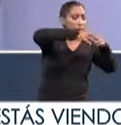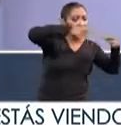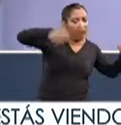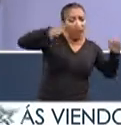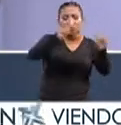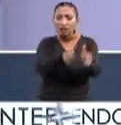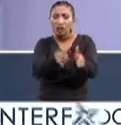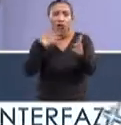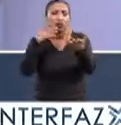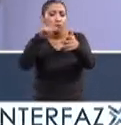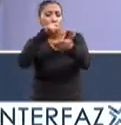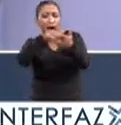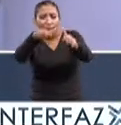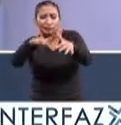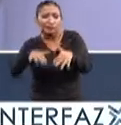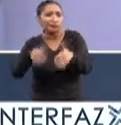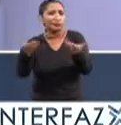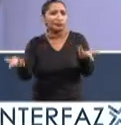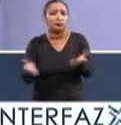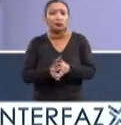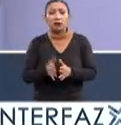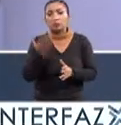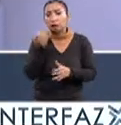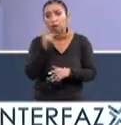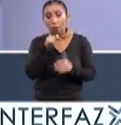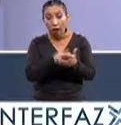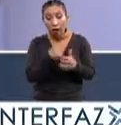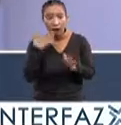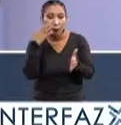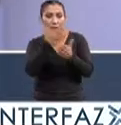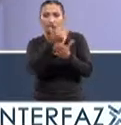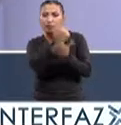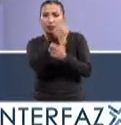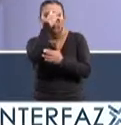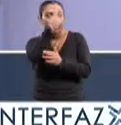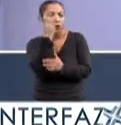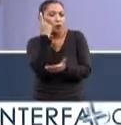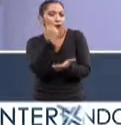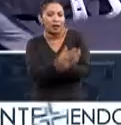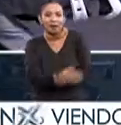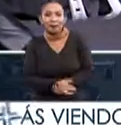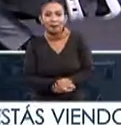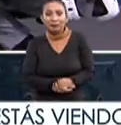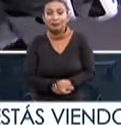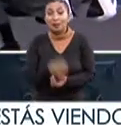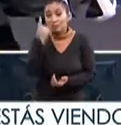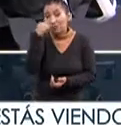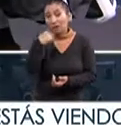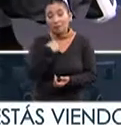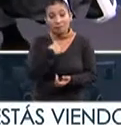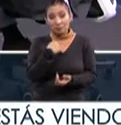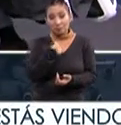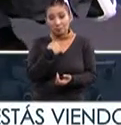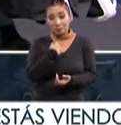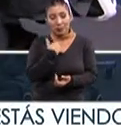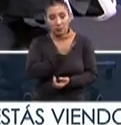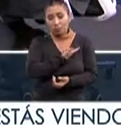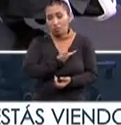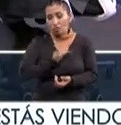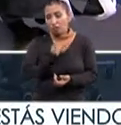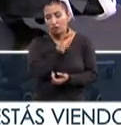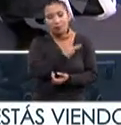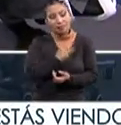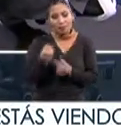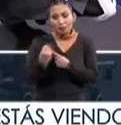grandes y eso, pero la verdad no hay ningún lugar como la Ciudad de México. Claro. Y para mí, a mí me encanta, me